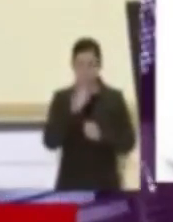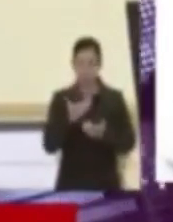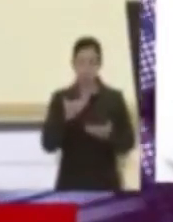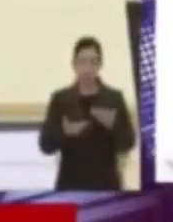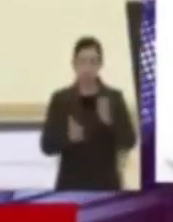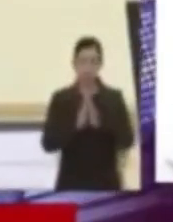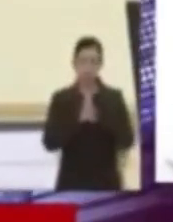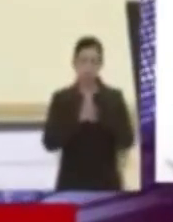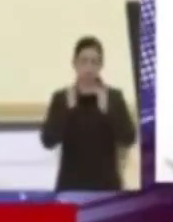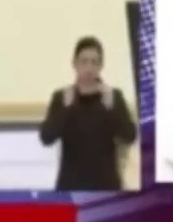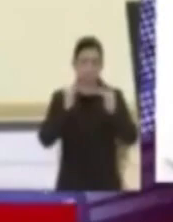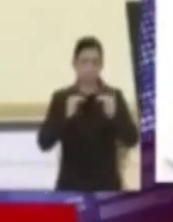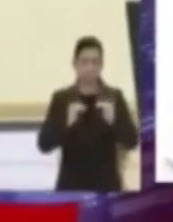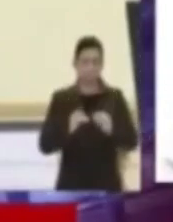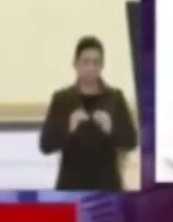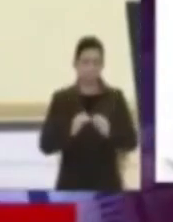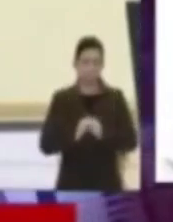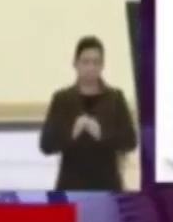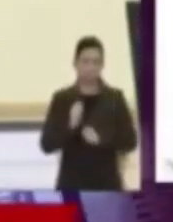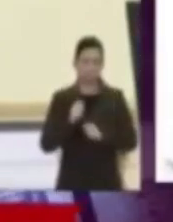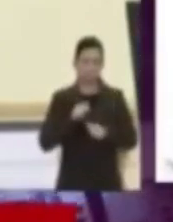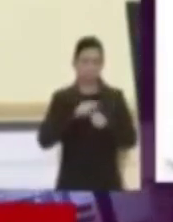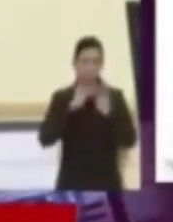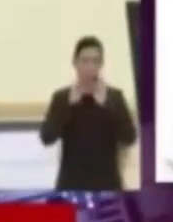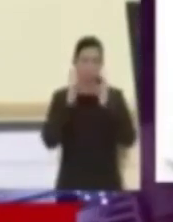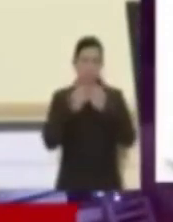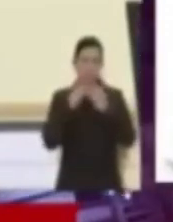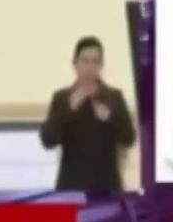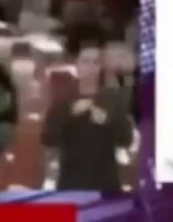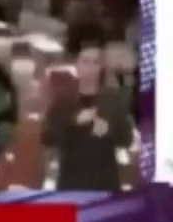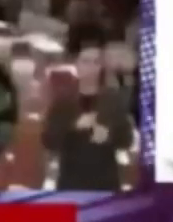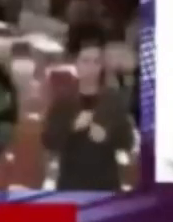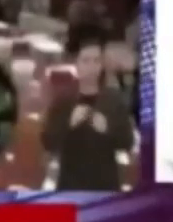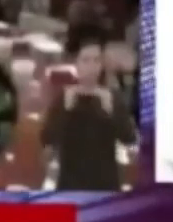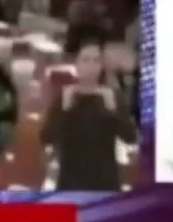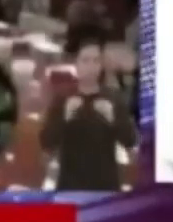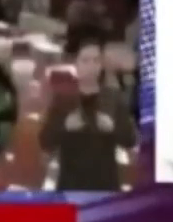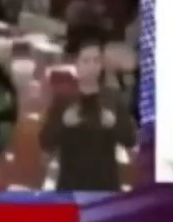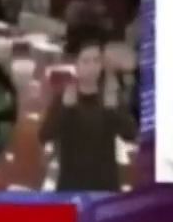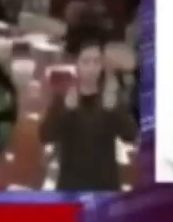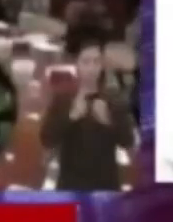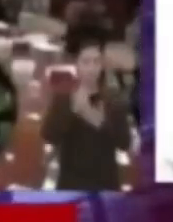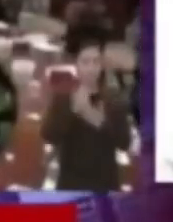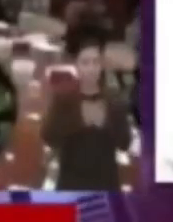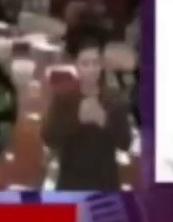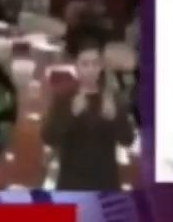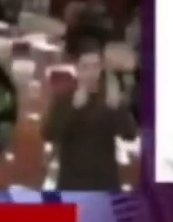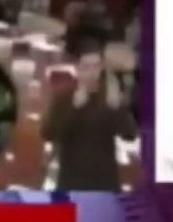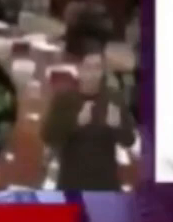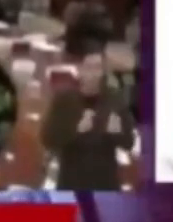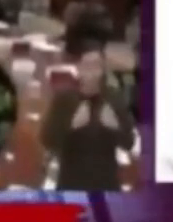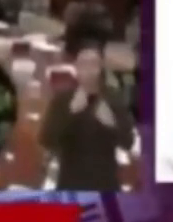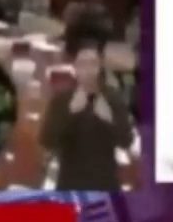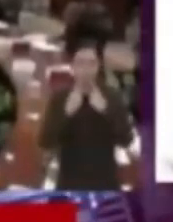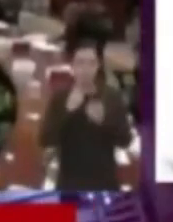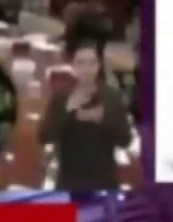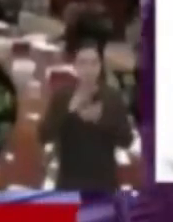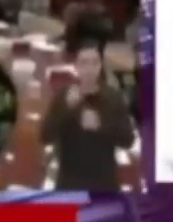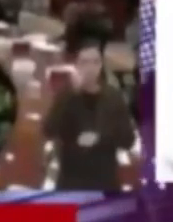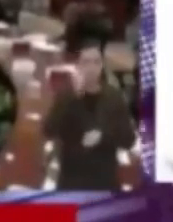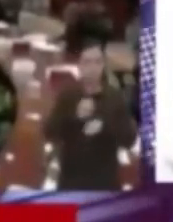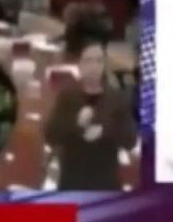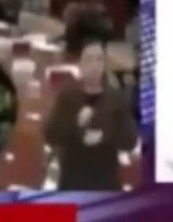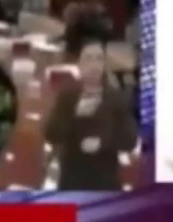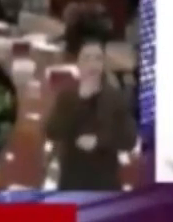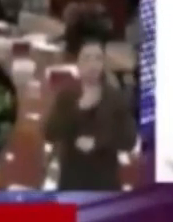hasta 2028. ¿Sería algo parecido? El compromiso del PRI con el secretario de Gobernación era presentar una